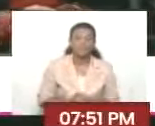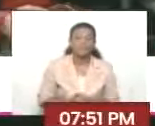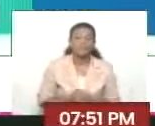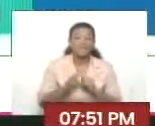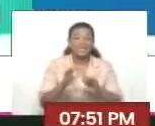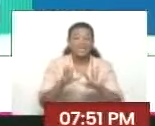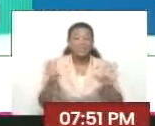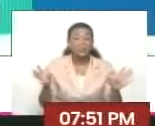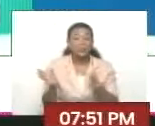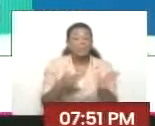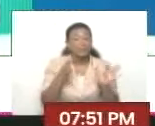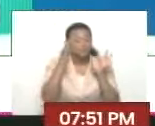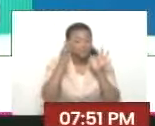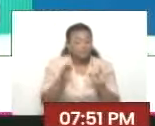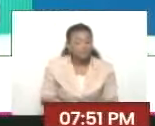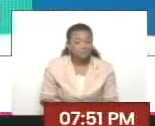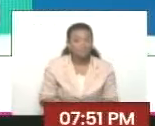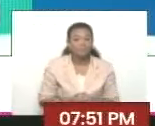19 de marzo.